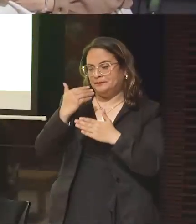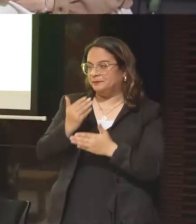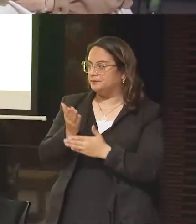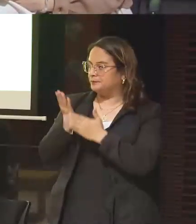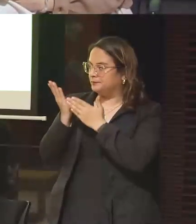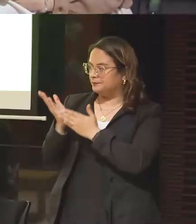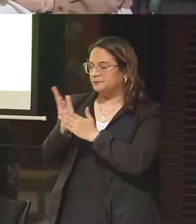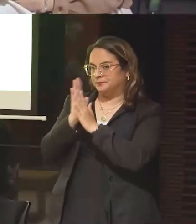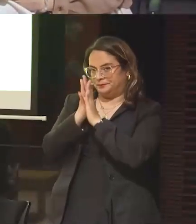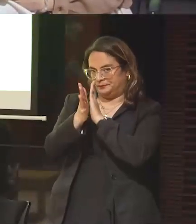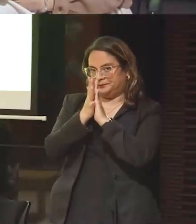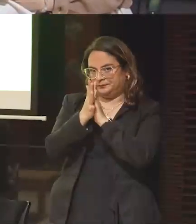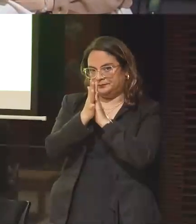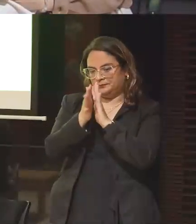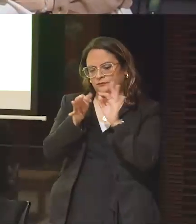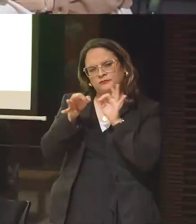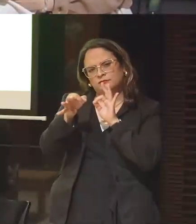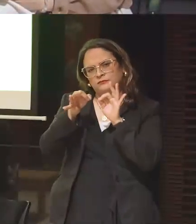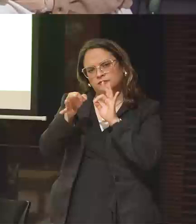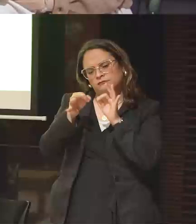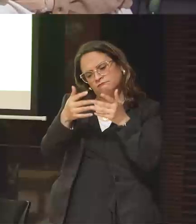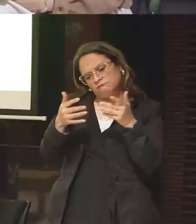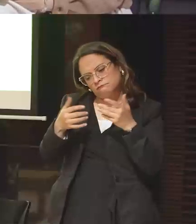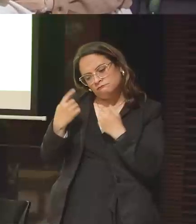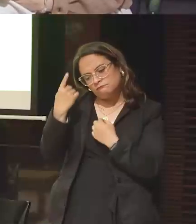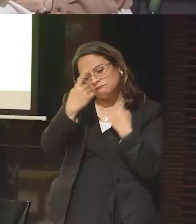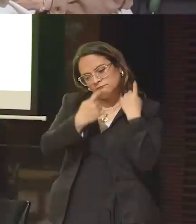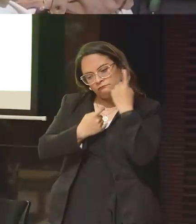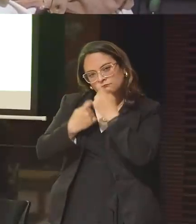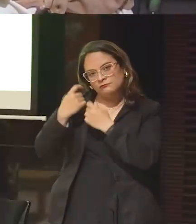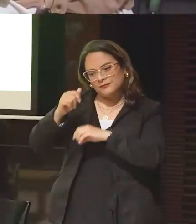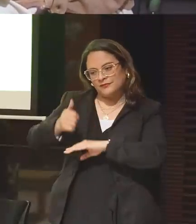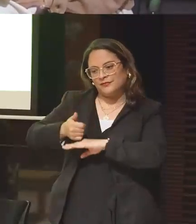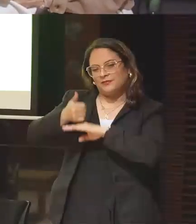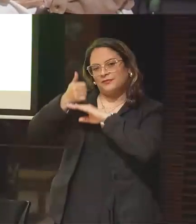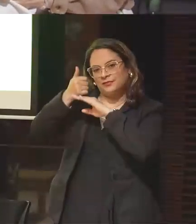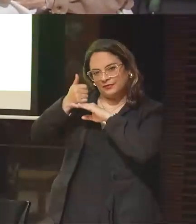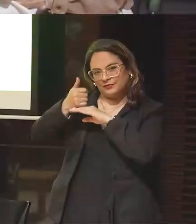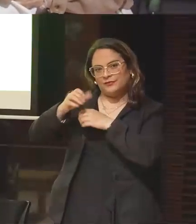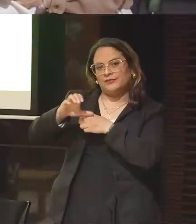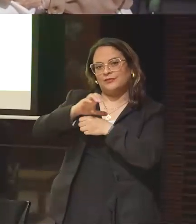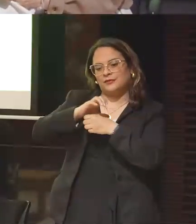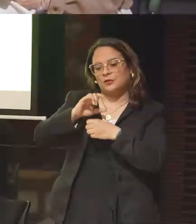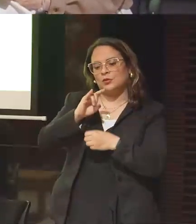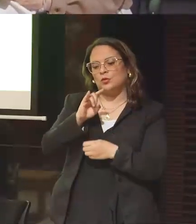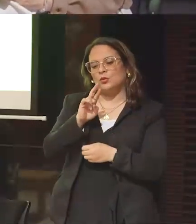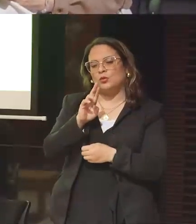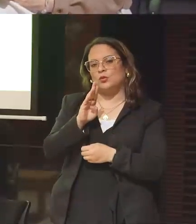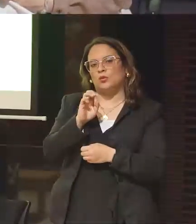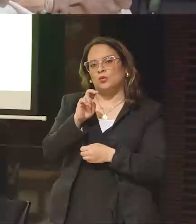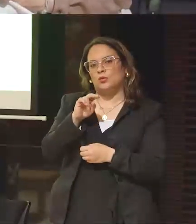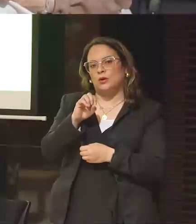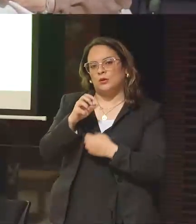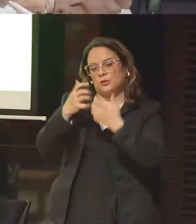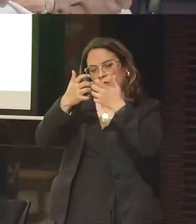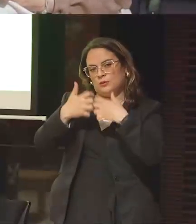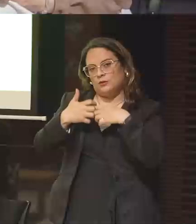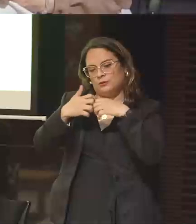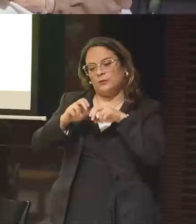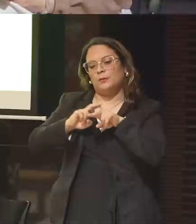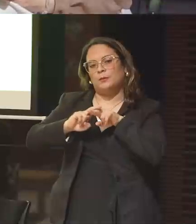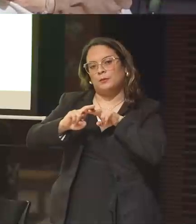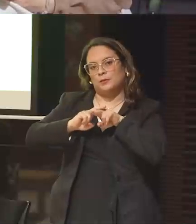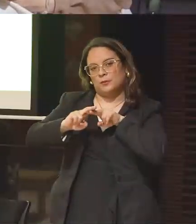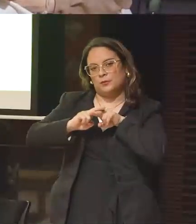quisiera compartirles un fragmento de lo que hemos reflexionado en la Gerencia de Desarrollo Urbano y Ingresos No Tarifarios de la empresa Metro Bogotá,